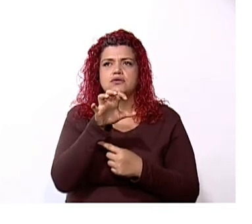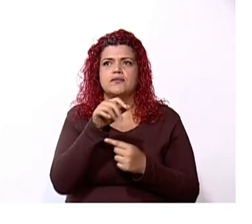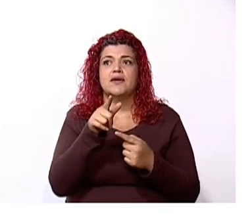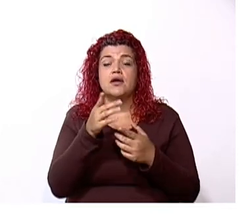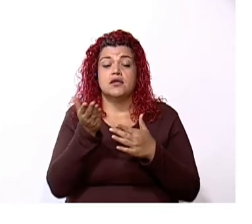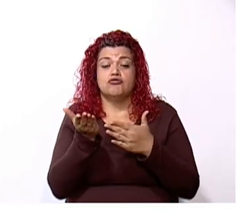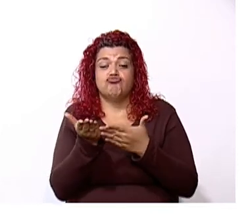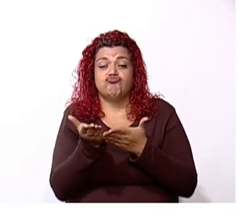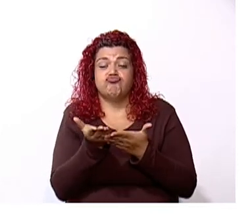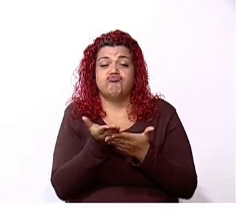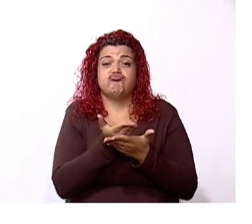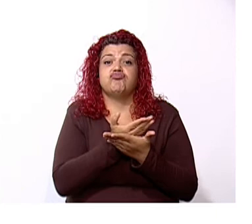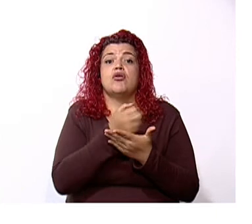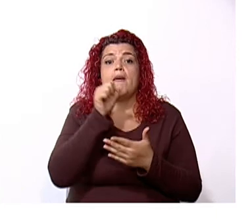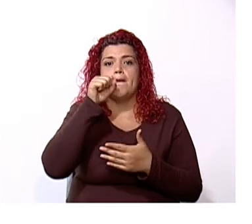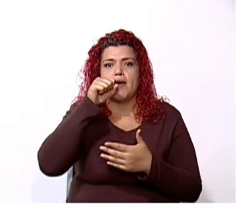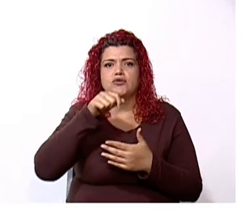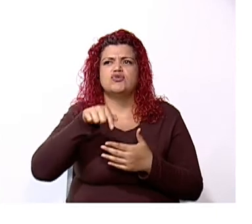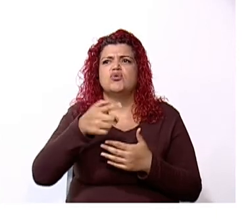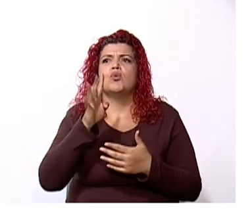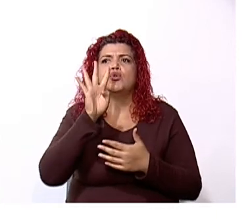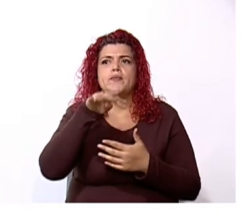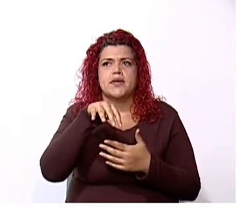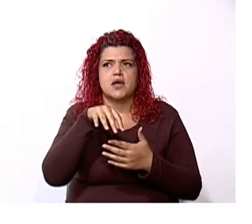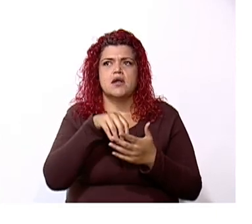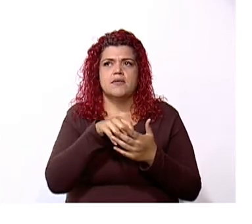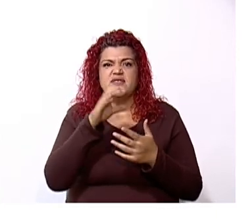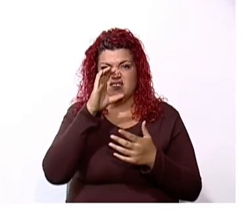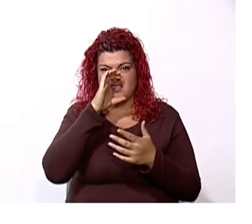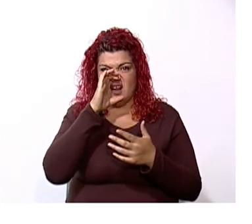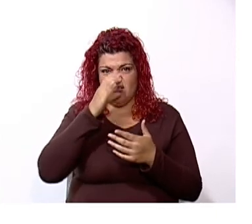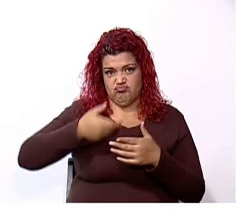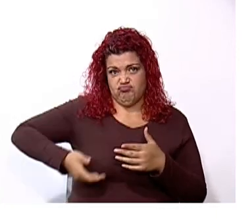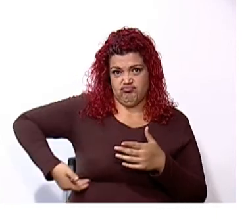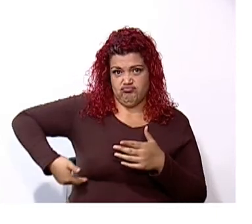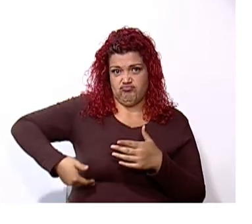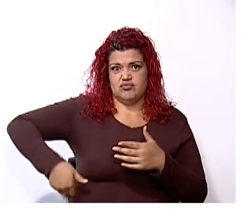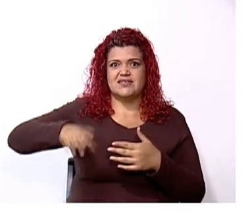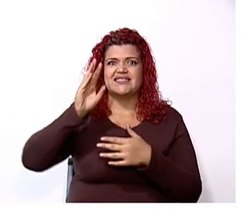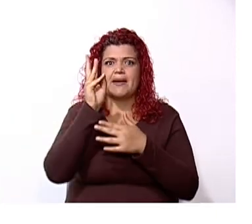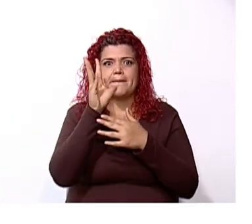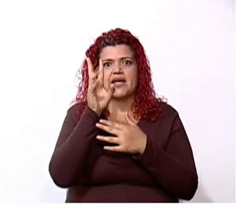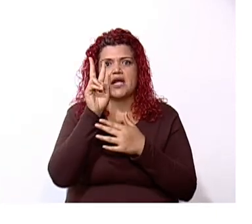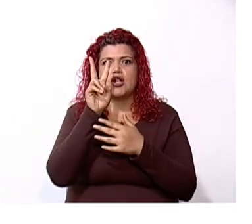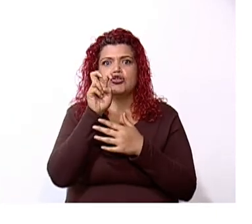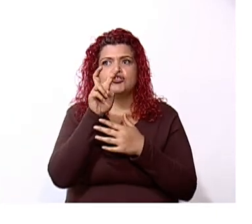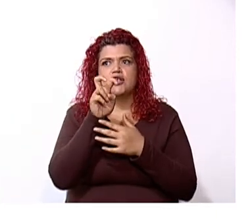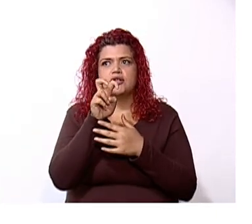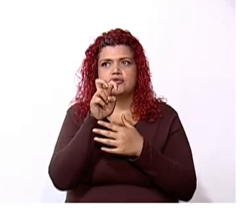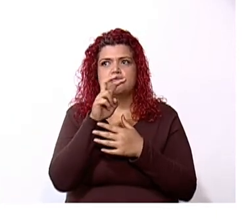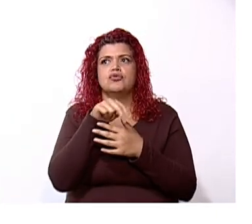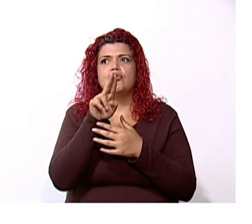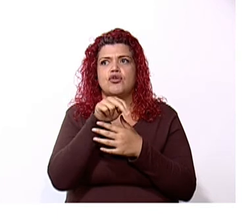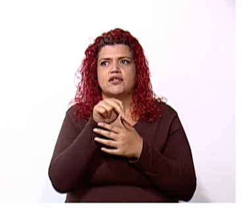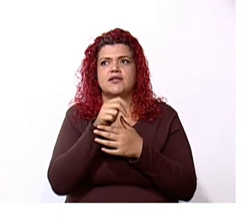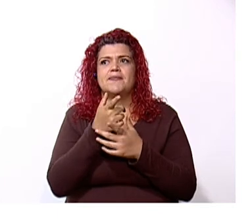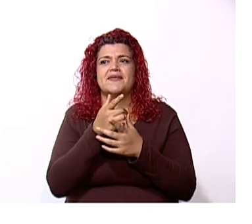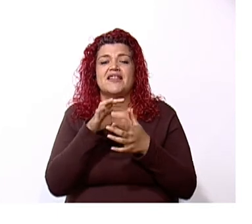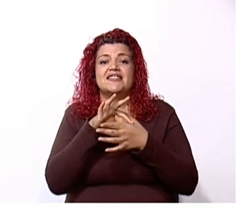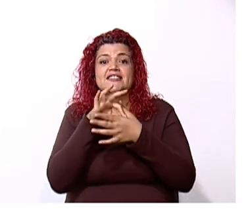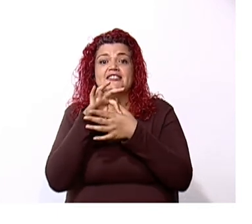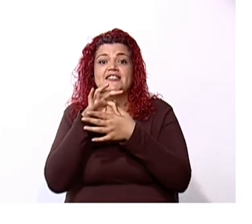pollo, 4.000 colones. La costilla de cerdo, 6.200 colones. Y el